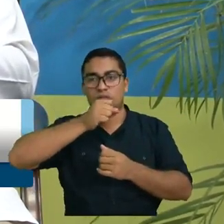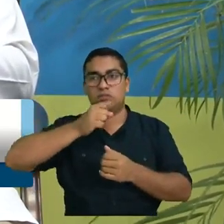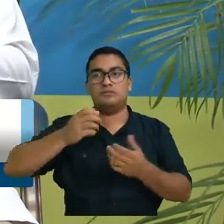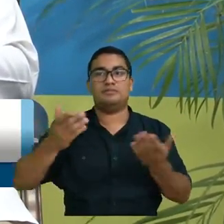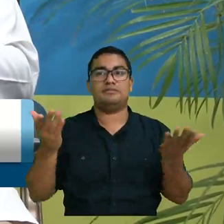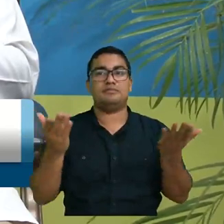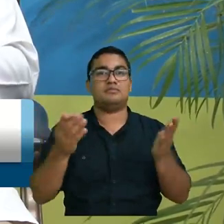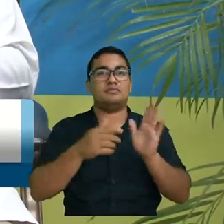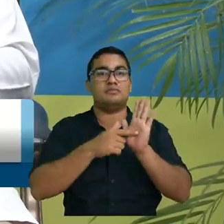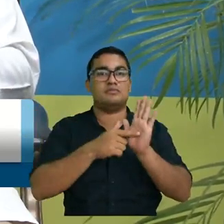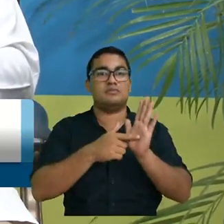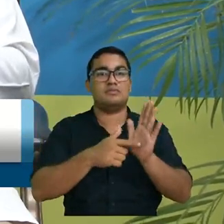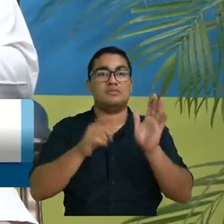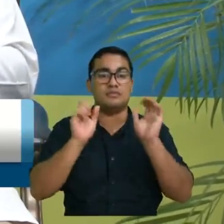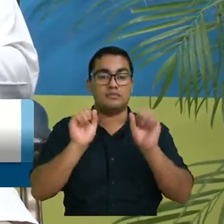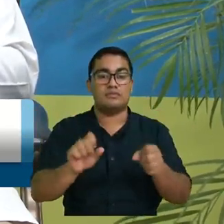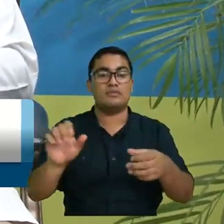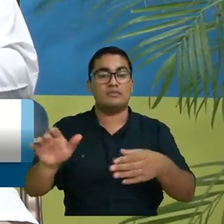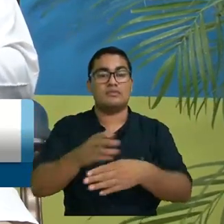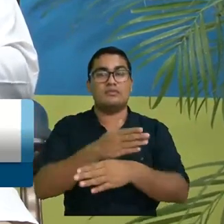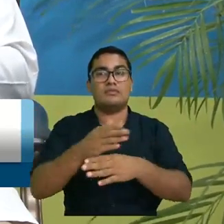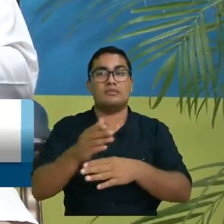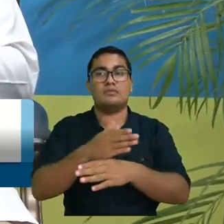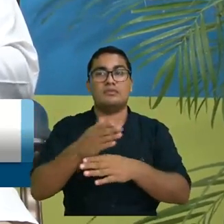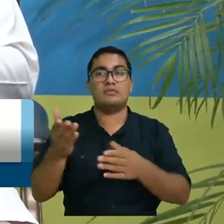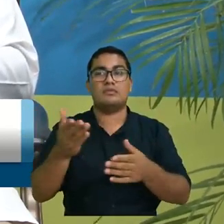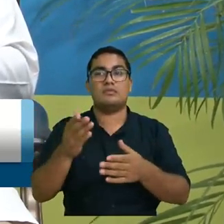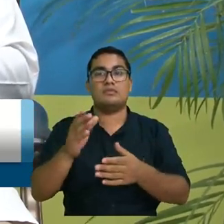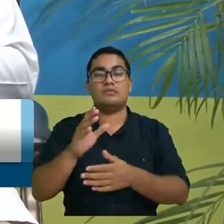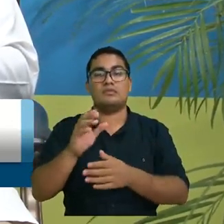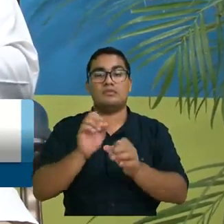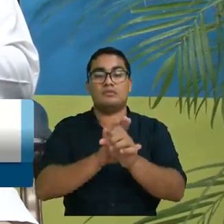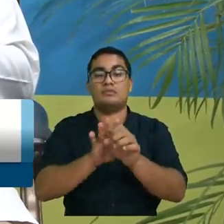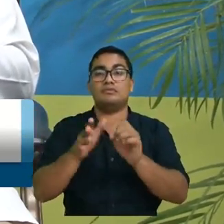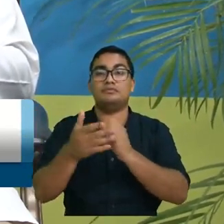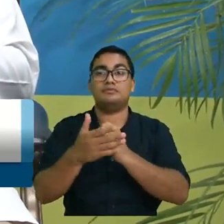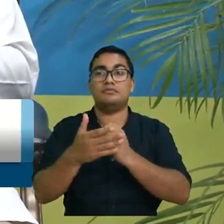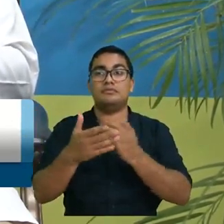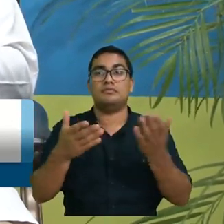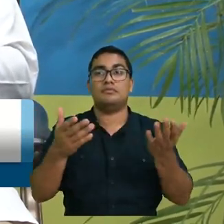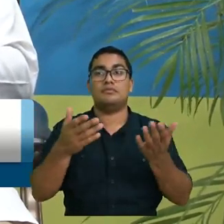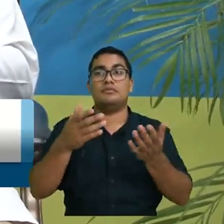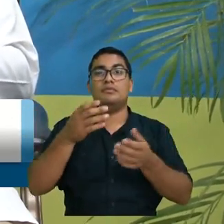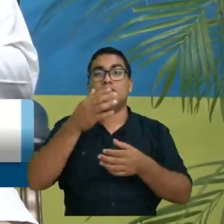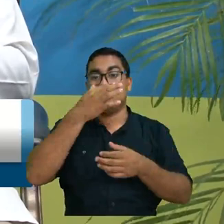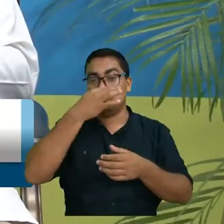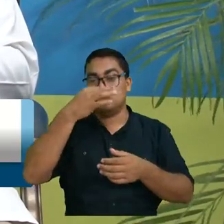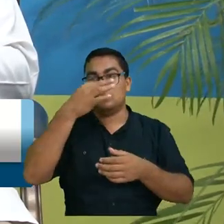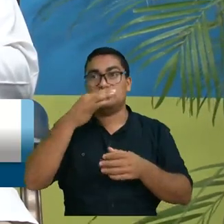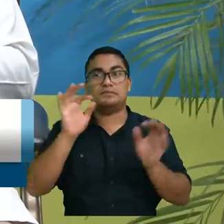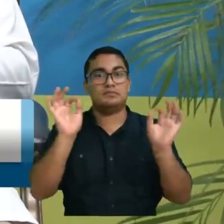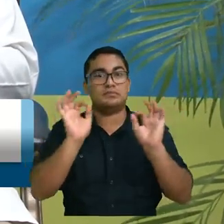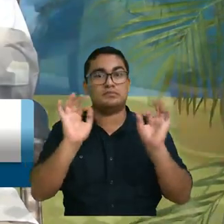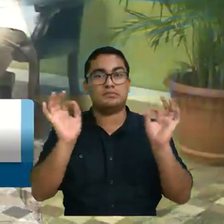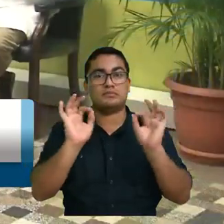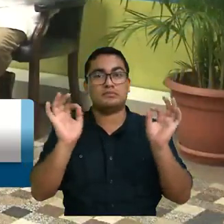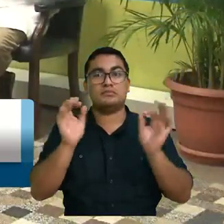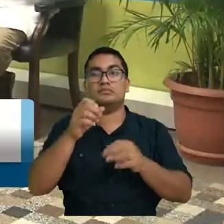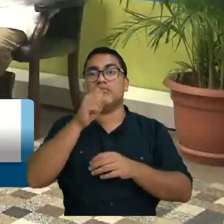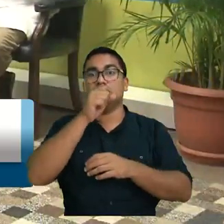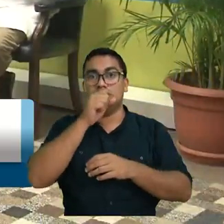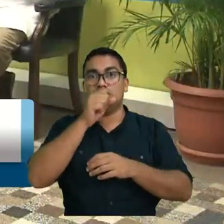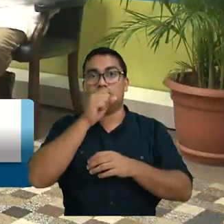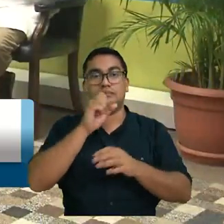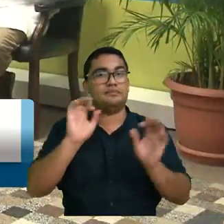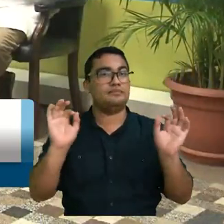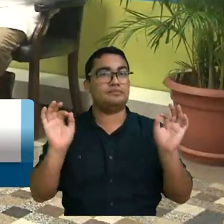pero por ejemplo podemos diferenciar la del coronavirus, que la tos es seca, no es húmeda, no hay rinorrea. No hay flema.